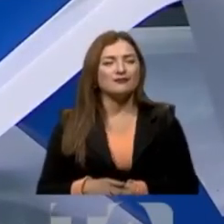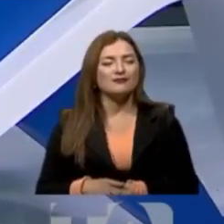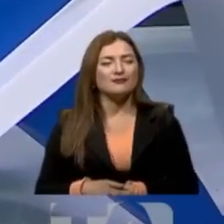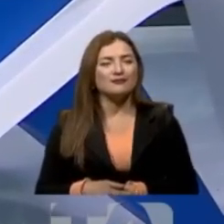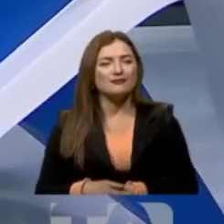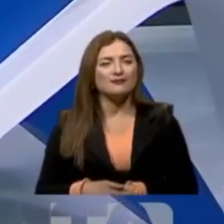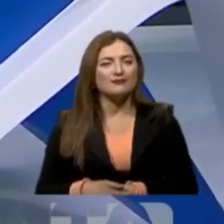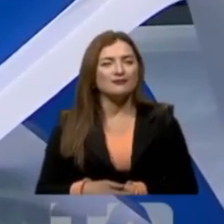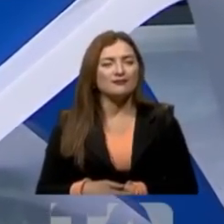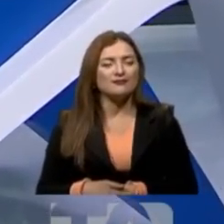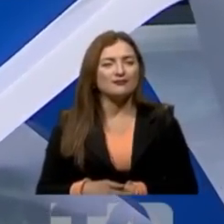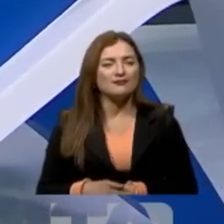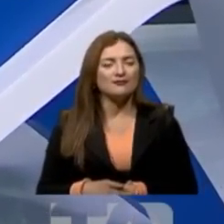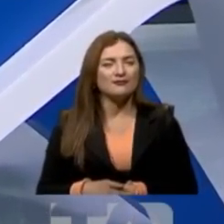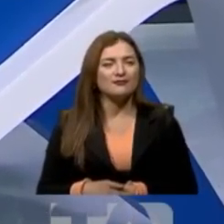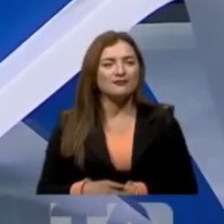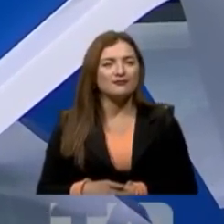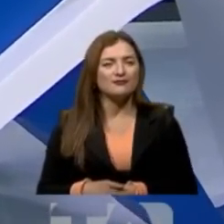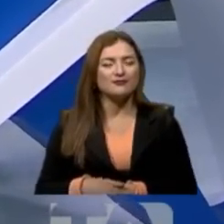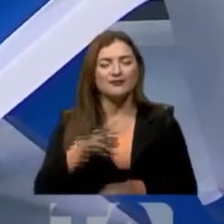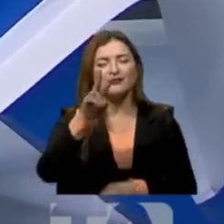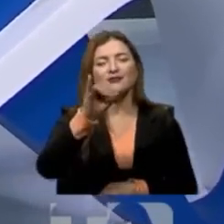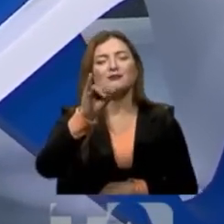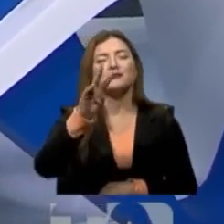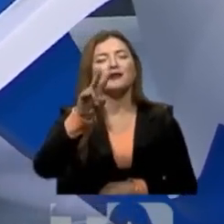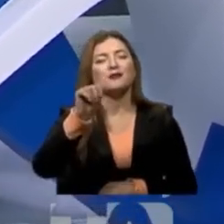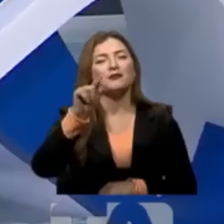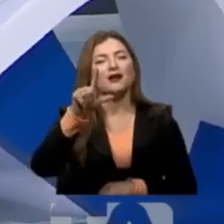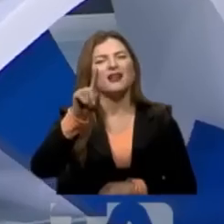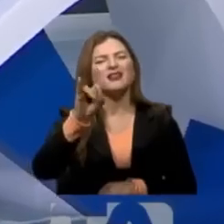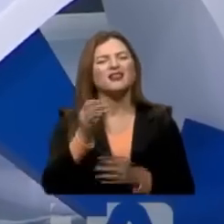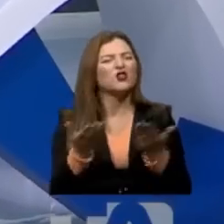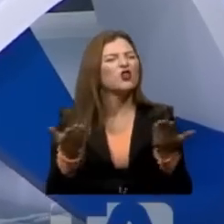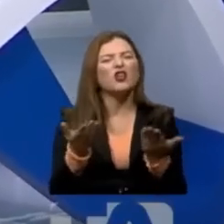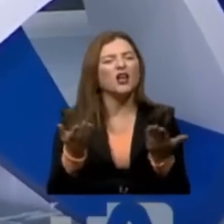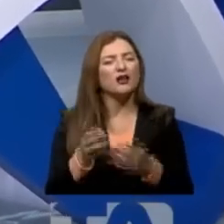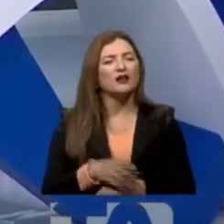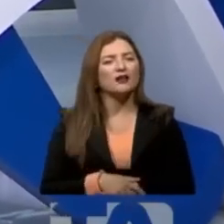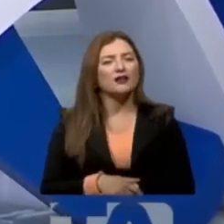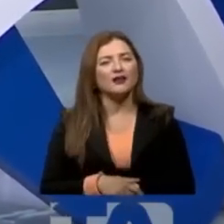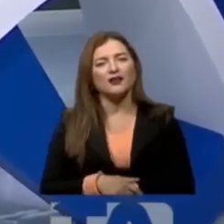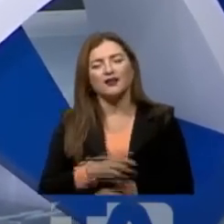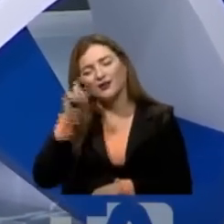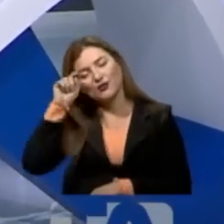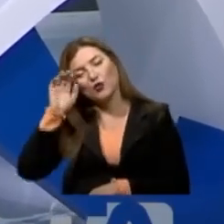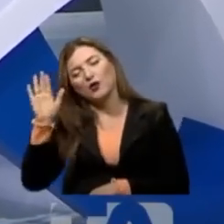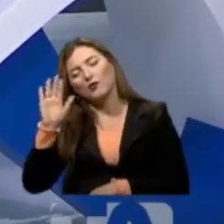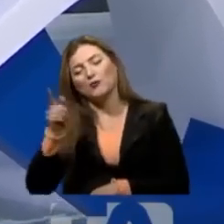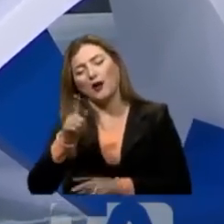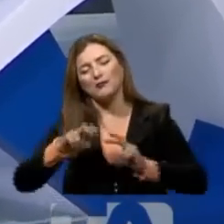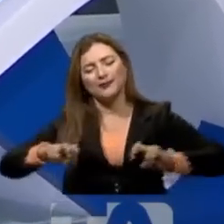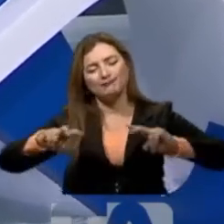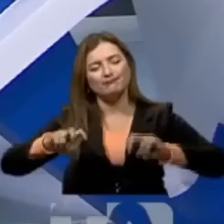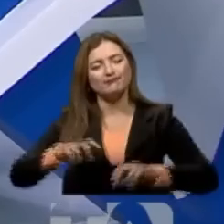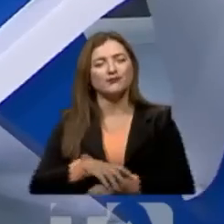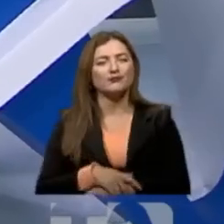dónde era? Se dañó. ¿Vivaldi era? Sí, ¿Vivaldi? No me acuerdo, pero ya lo vamos a investigar,